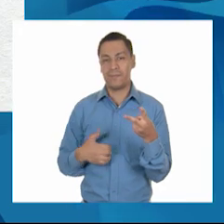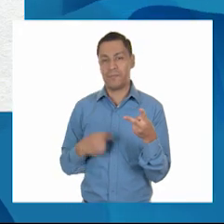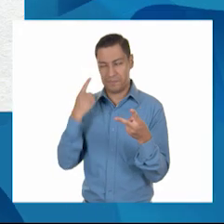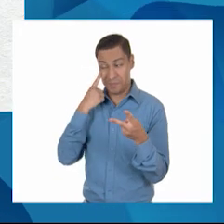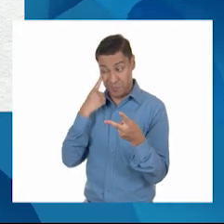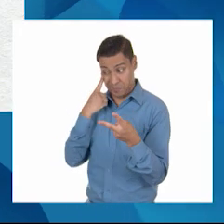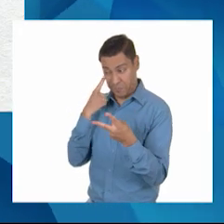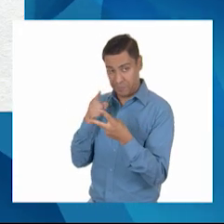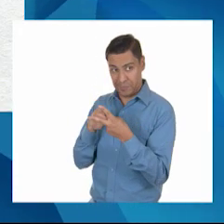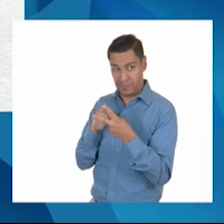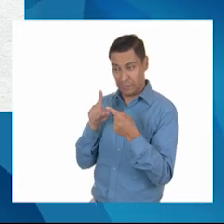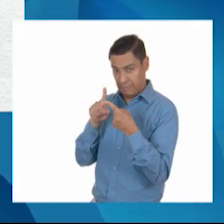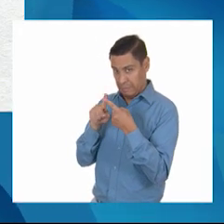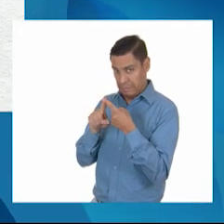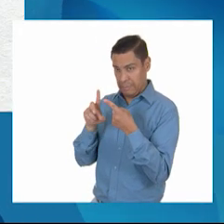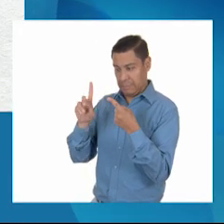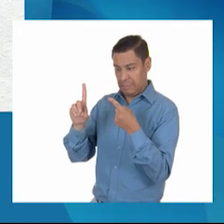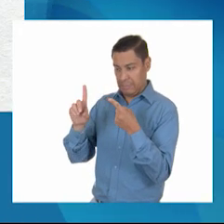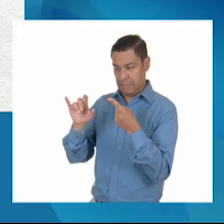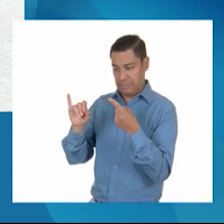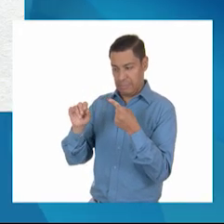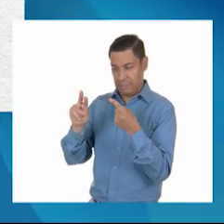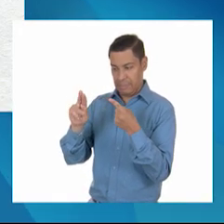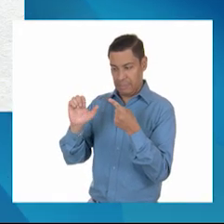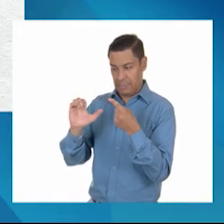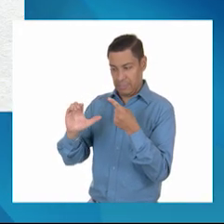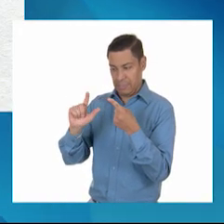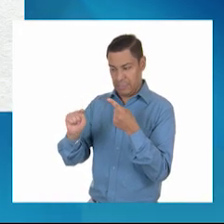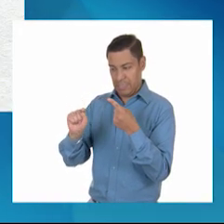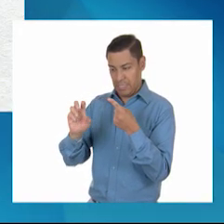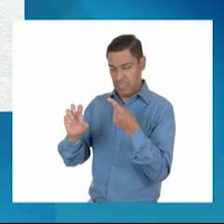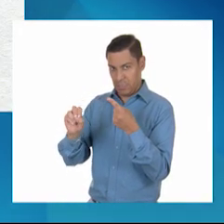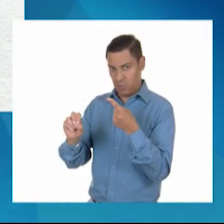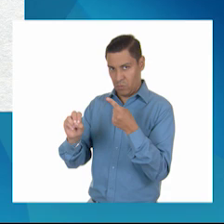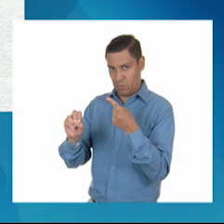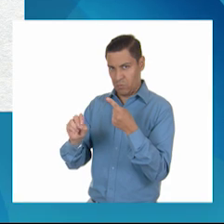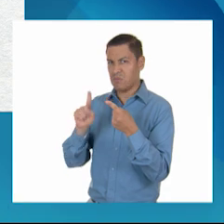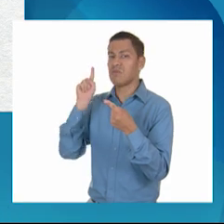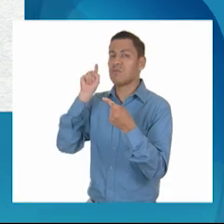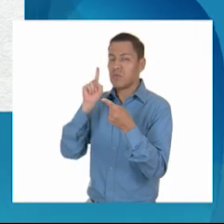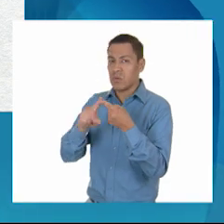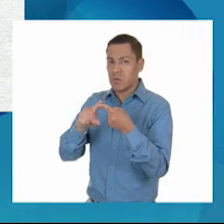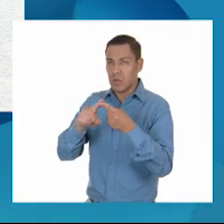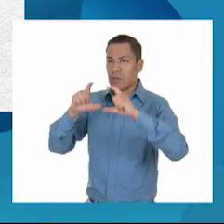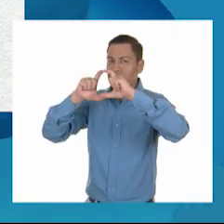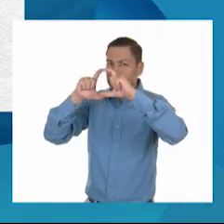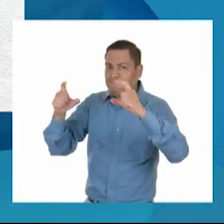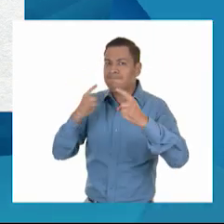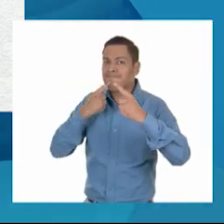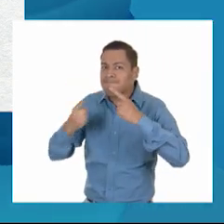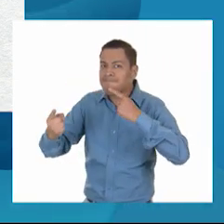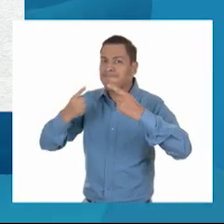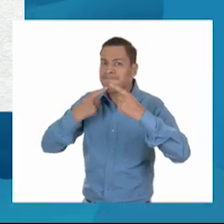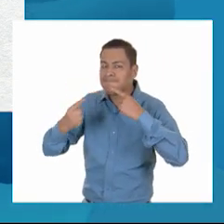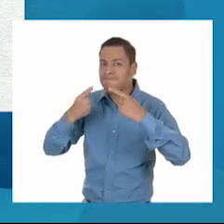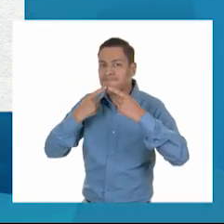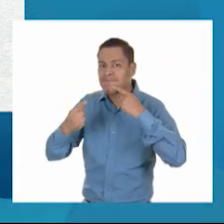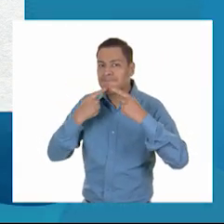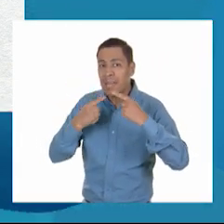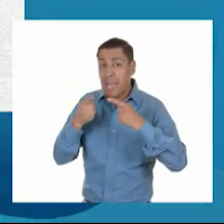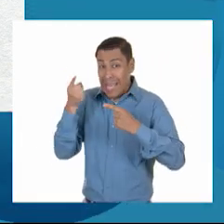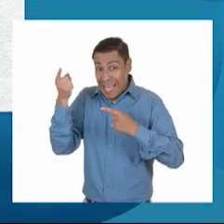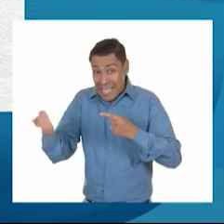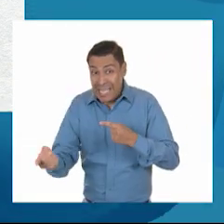El discurso directo es un tipo de discurso en el que vamos a redactar el diálogo de la entrevista tal como lo